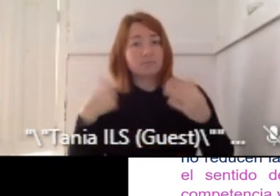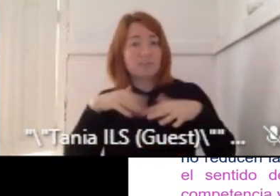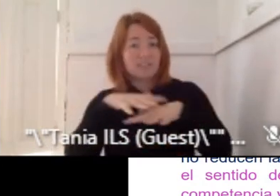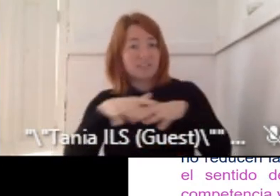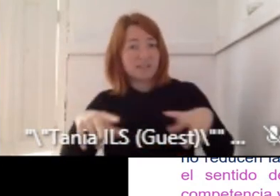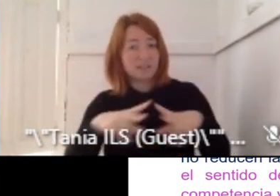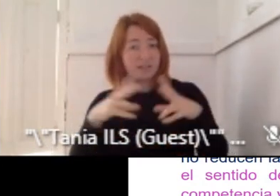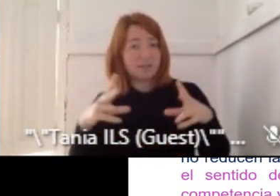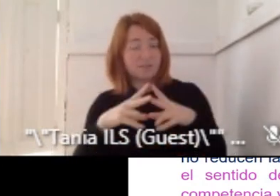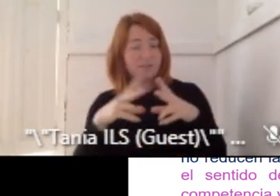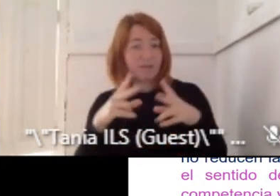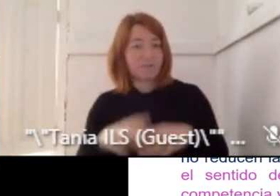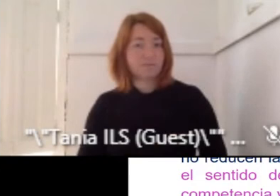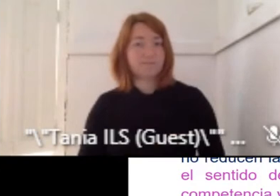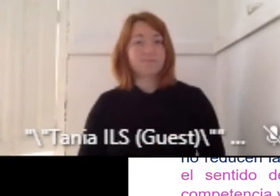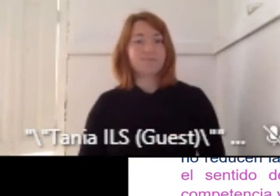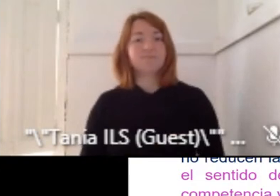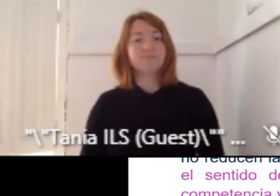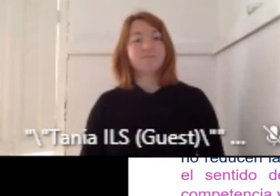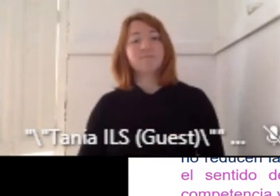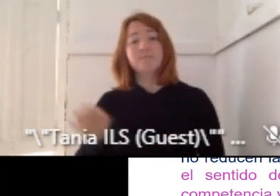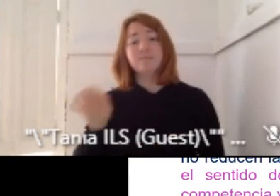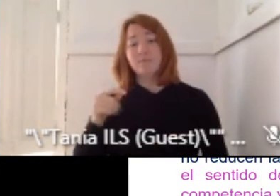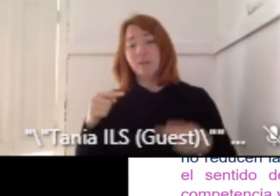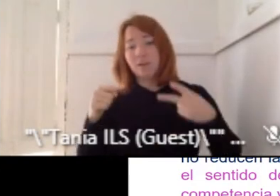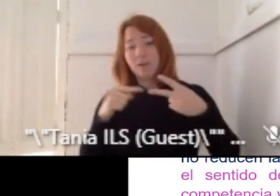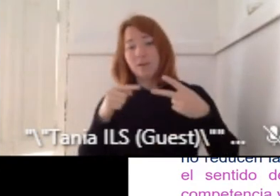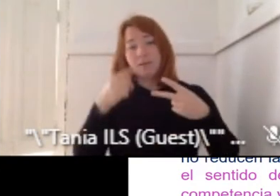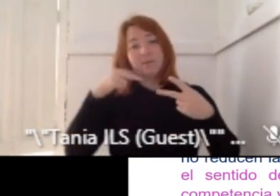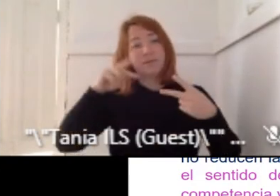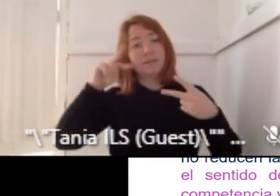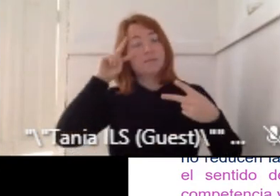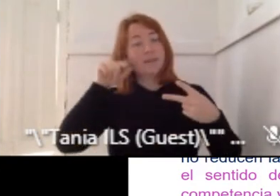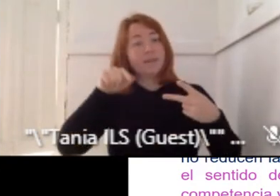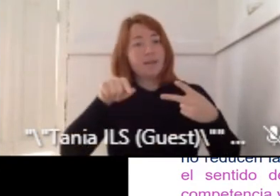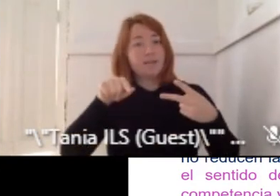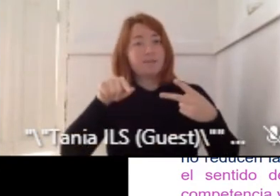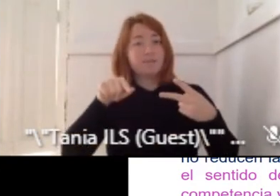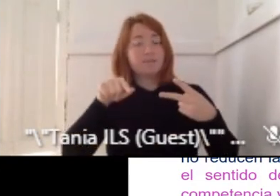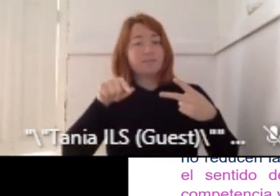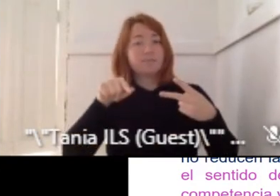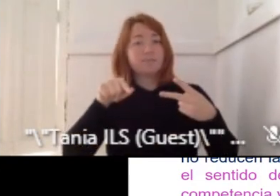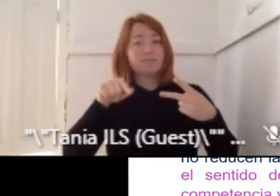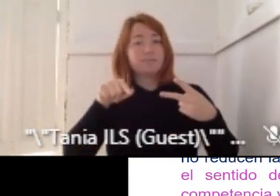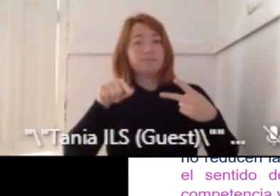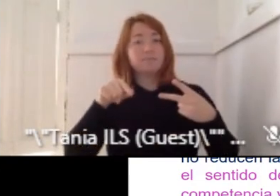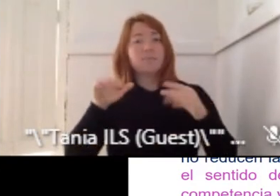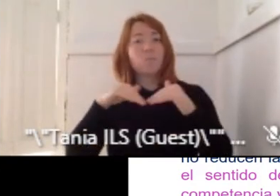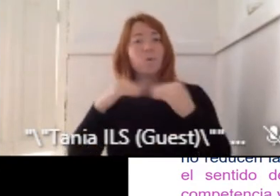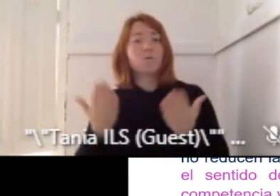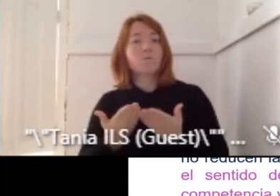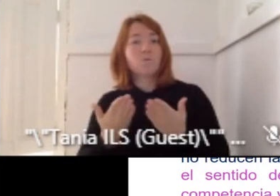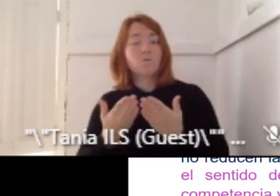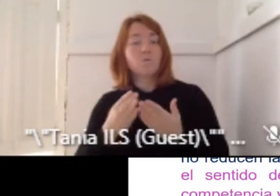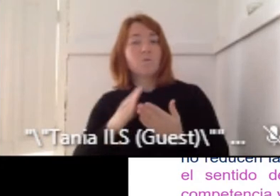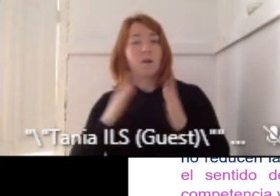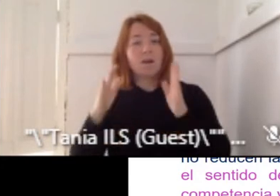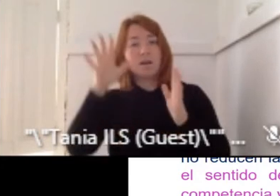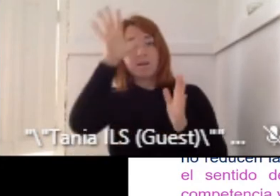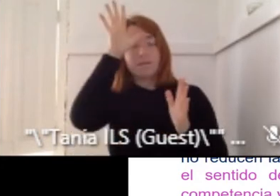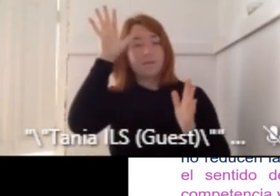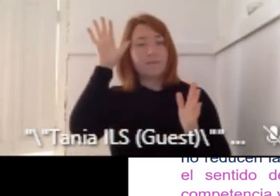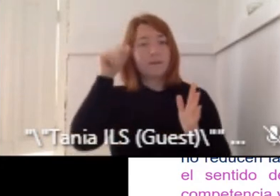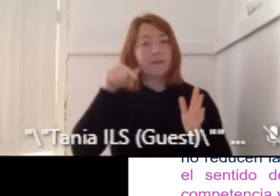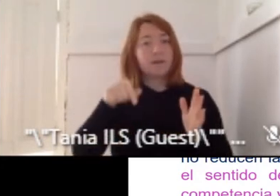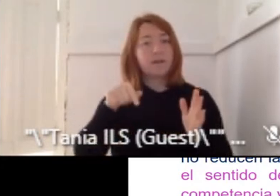ella. O esta experiencia, Diversity in the Culture of Physics, en la Escuela de Verano de Barcelona-Berlín,